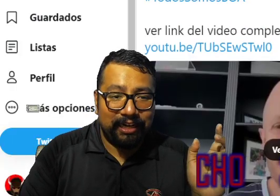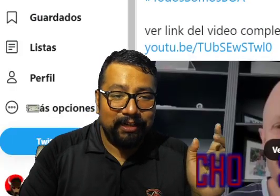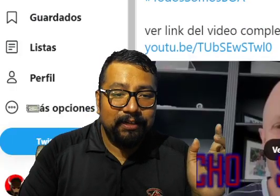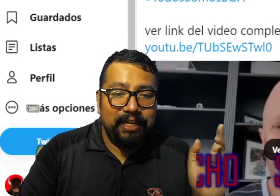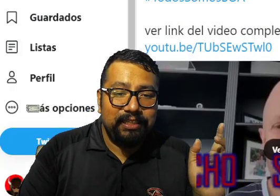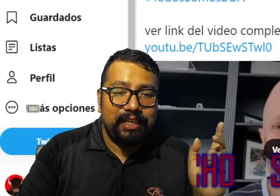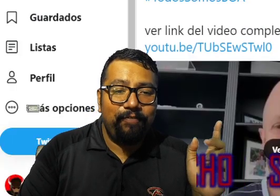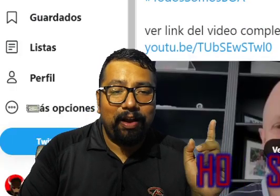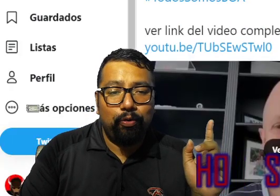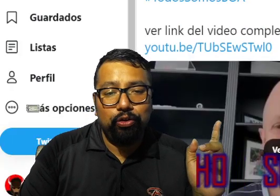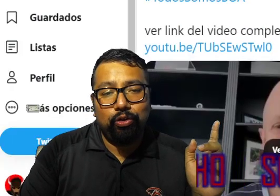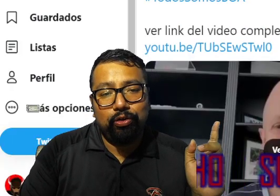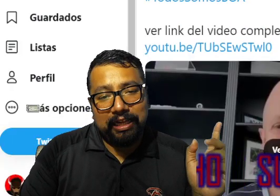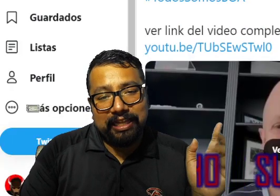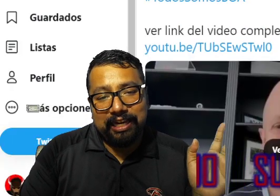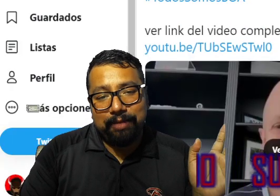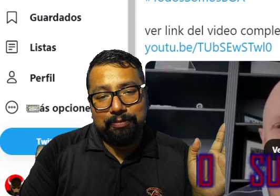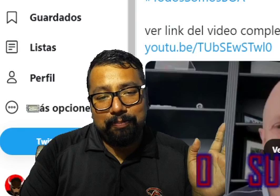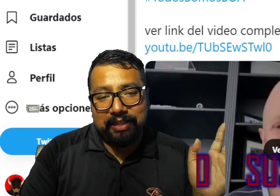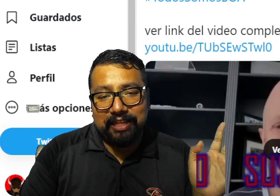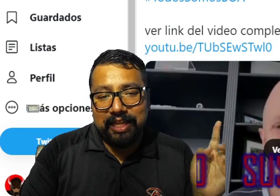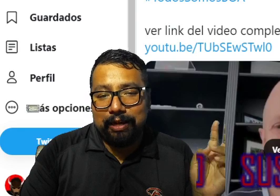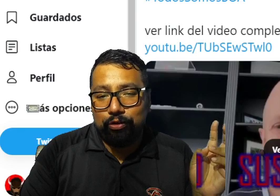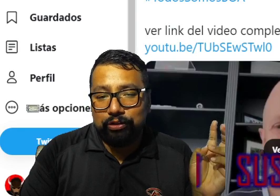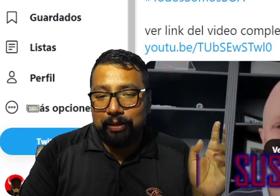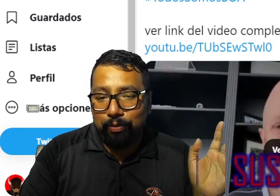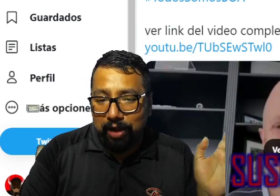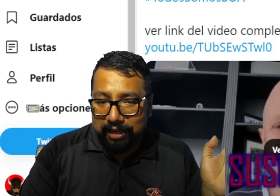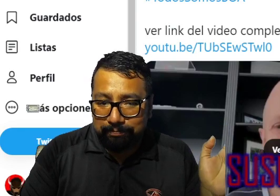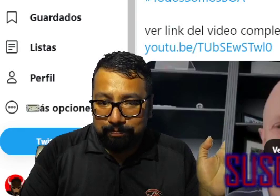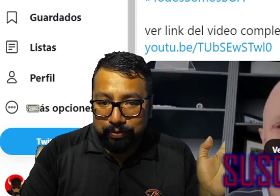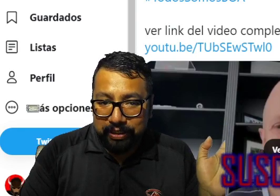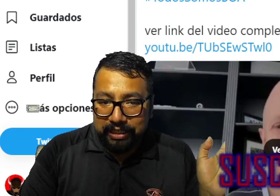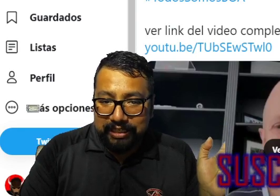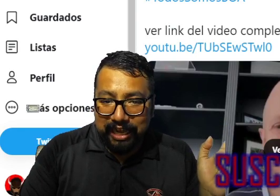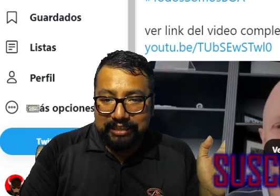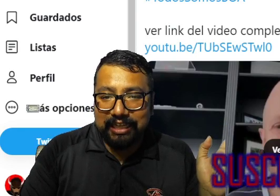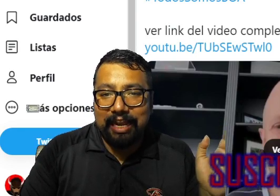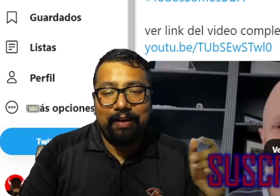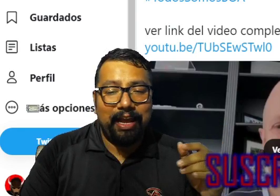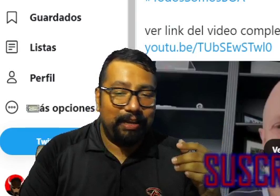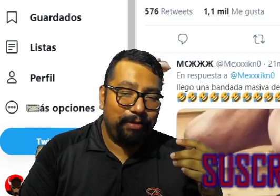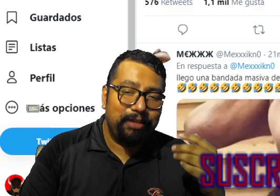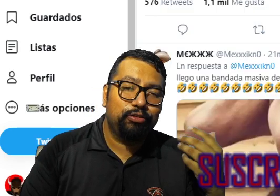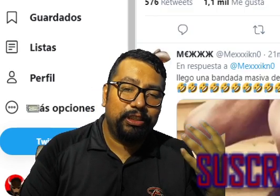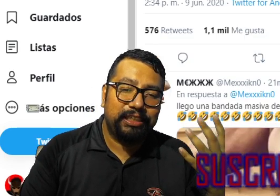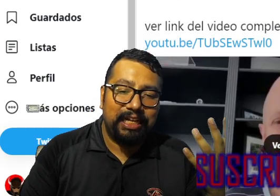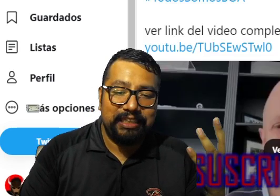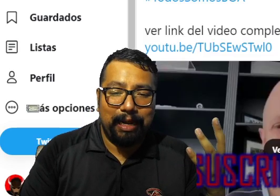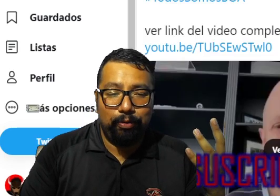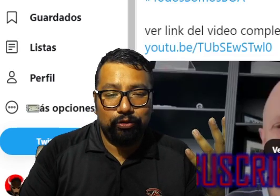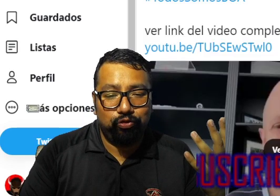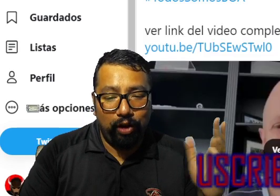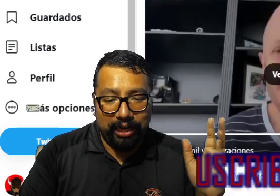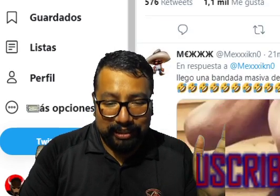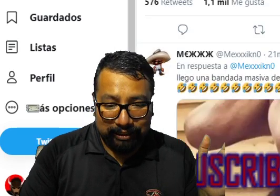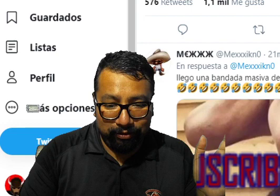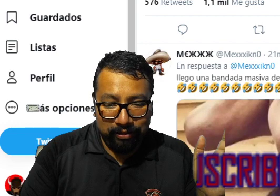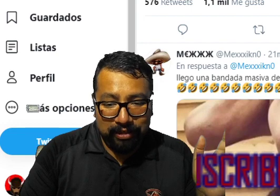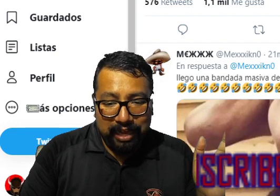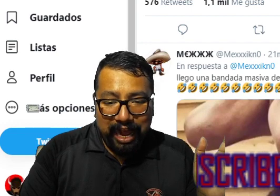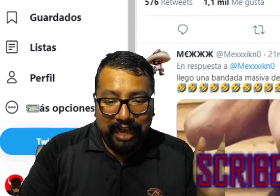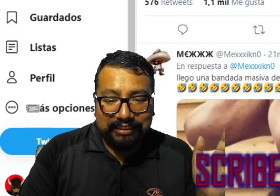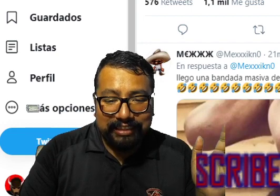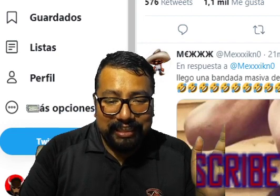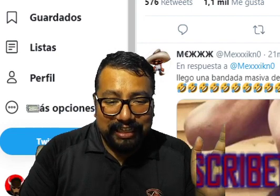resaltar es que a facundo le dan la bienvenida los de boa y alza la eba ellos dicen alza la voz fuerte